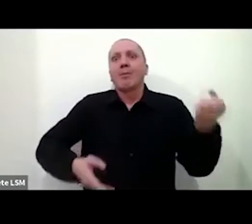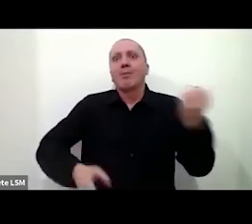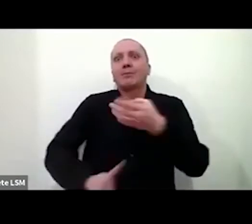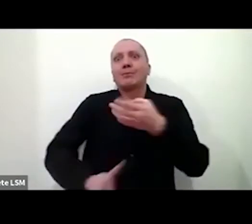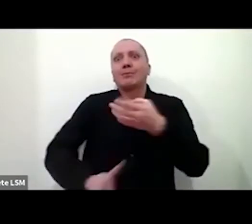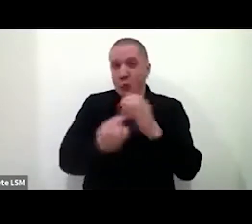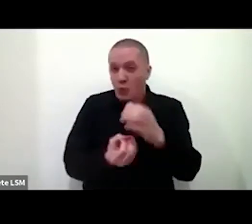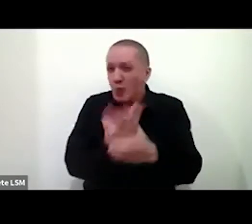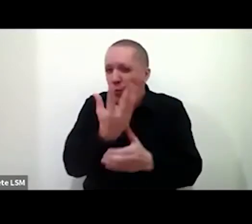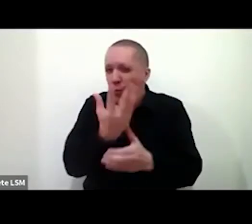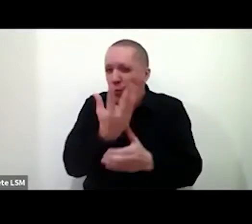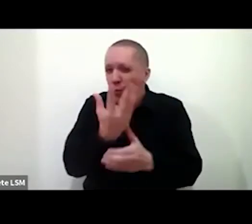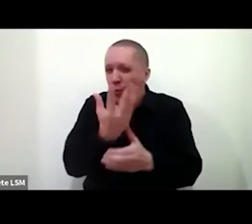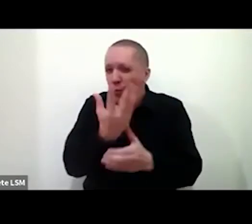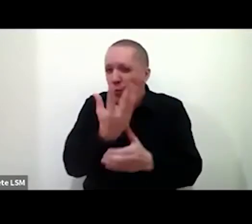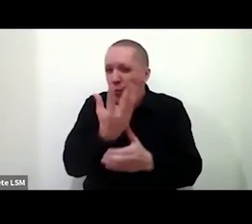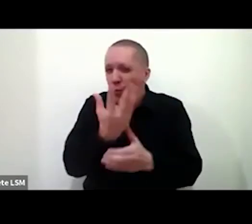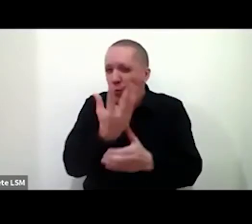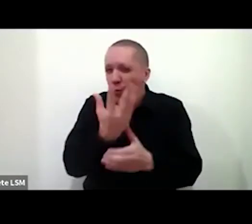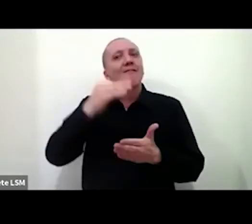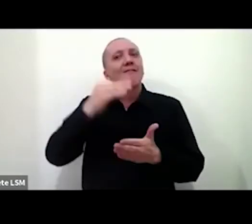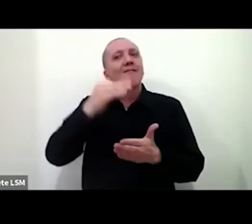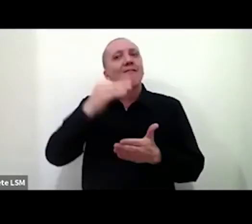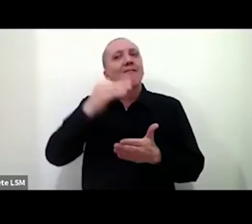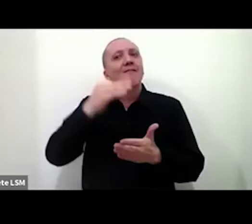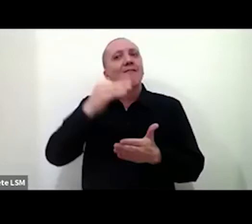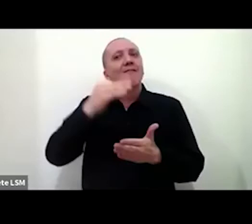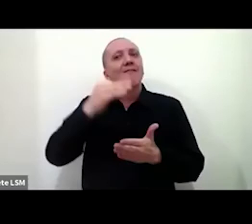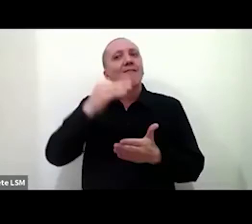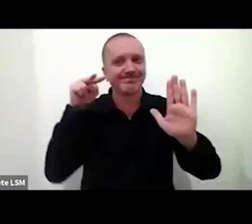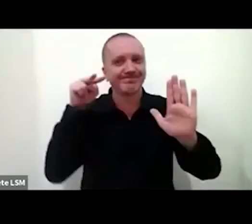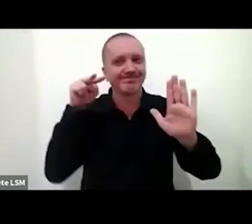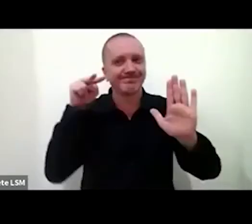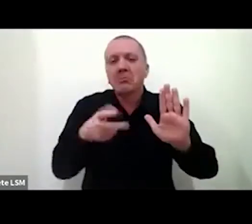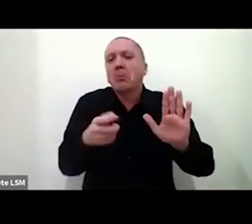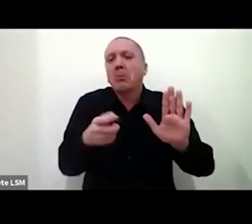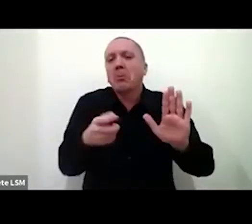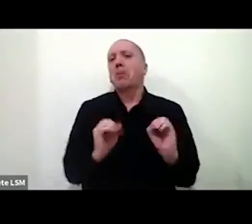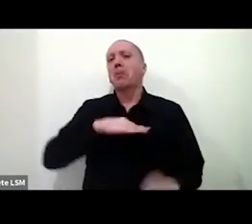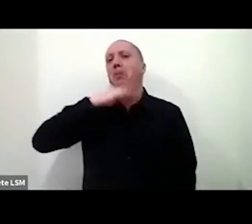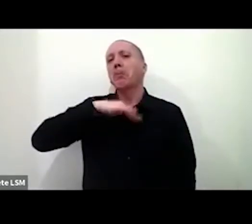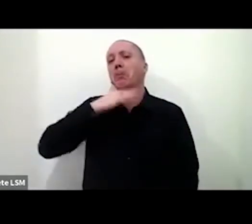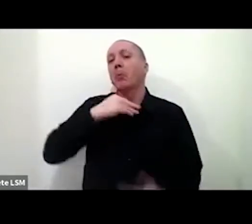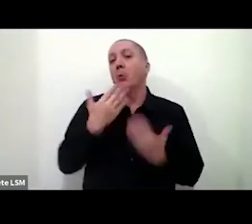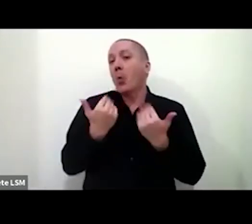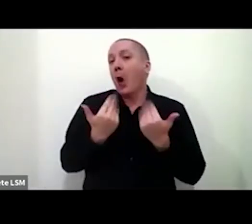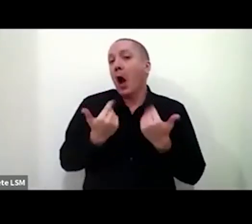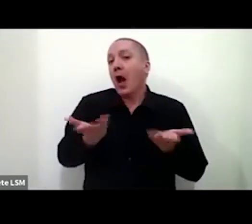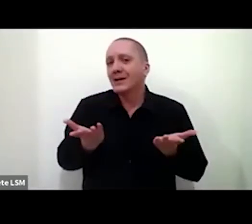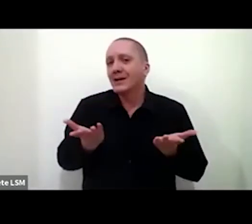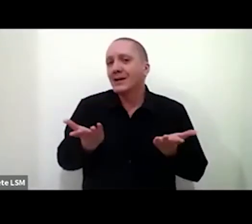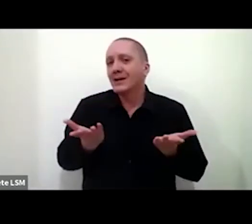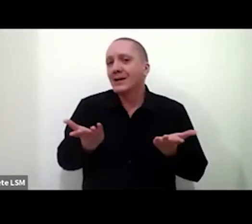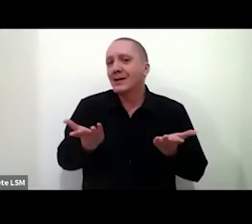no estaban nombradas, visibilizadas y por lo tanto no existían, ¿no? Exigiendo de nosotros y nosotras,